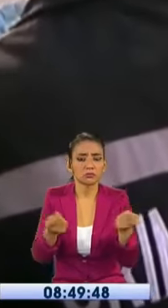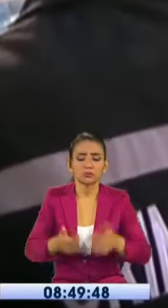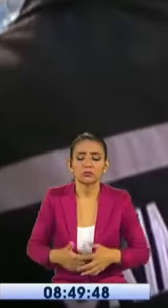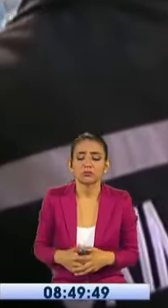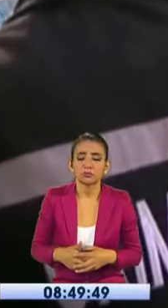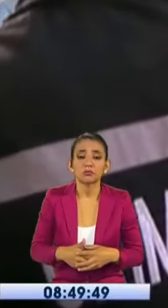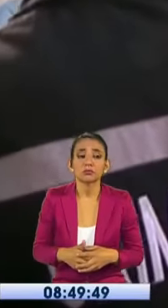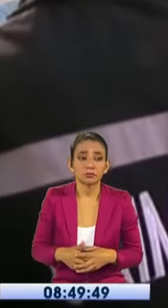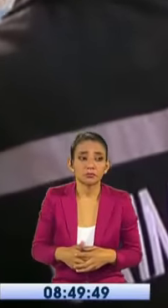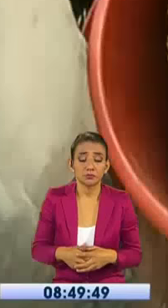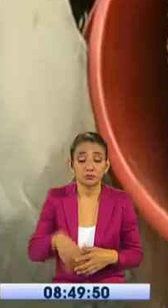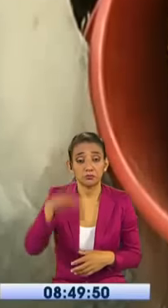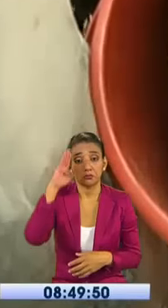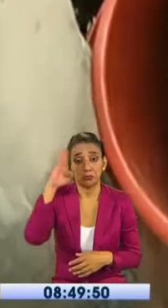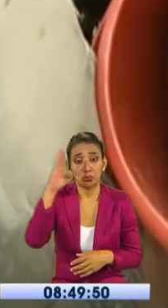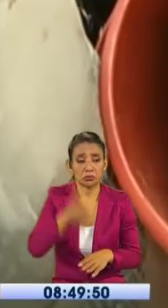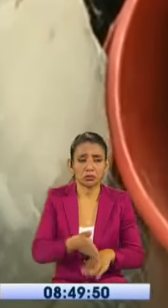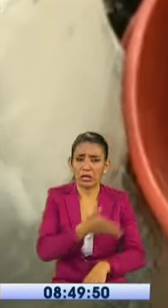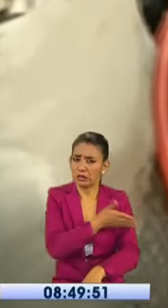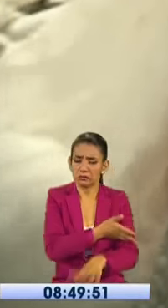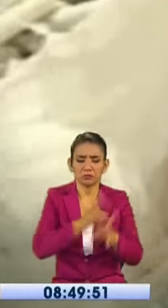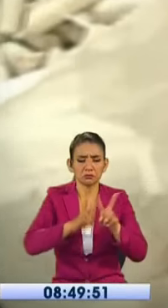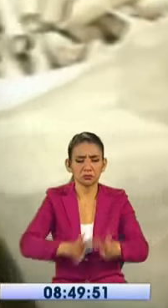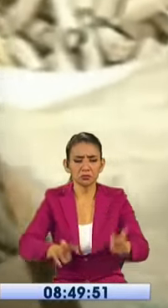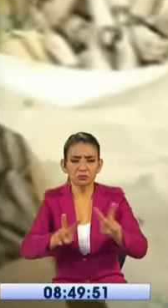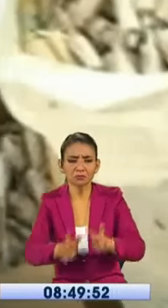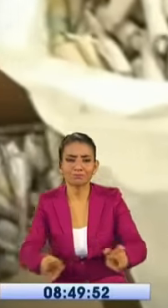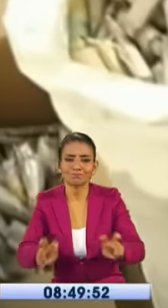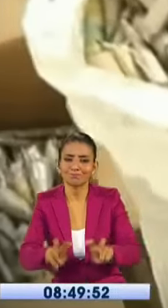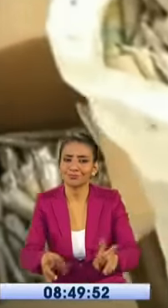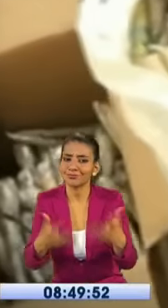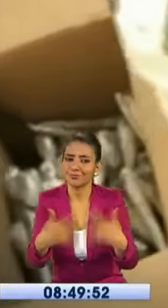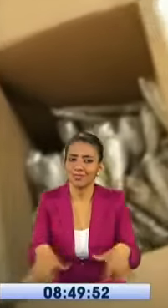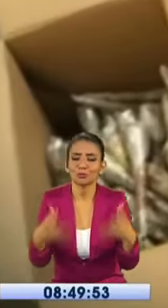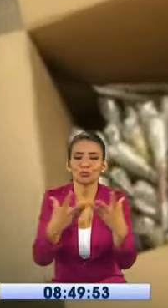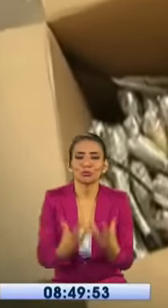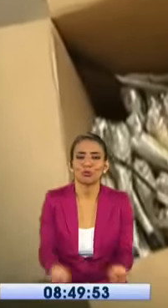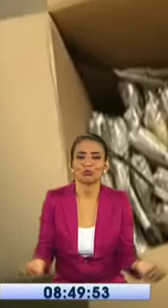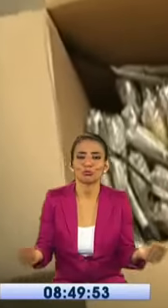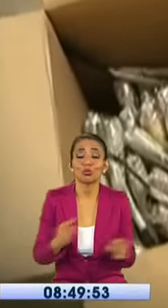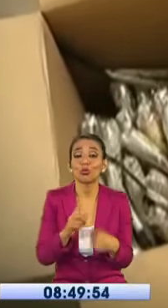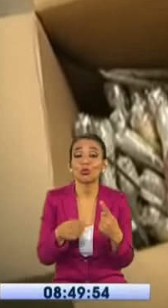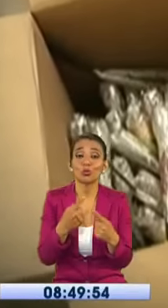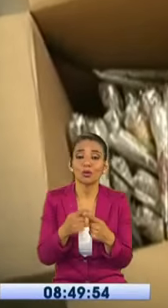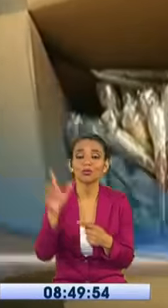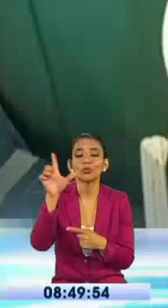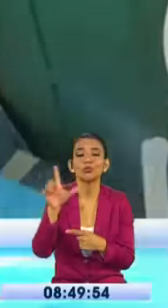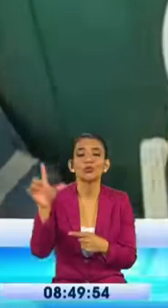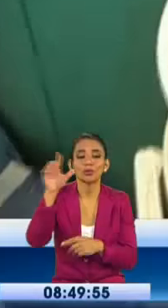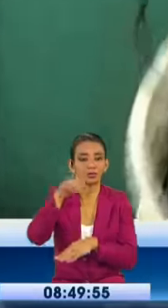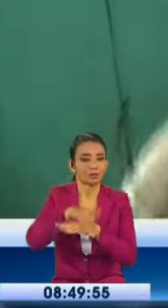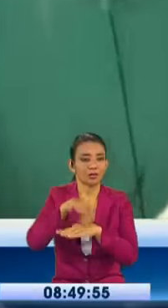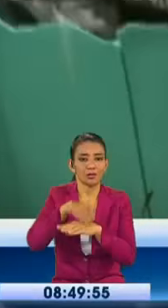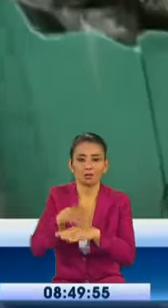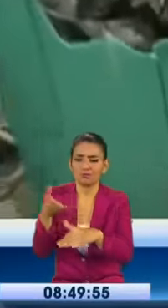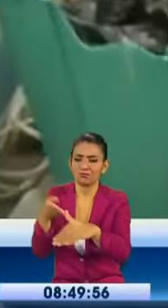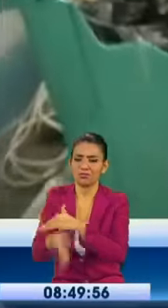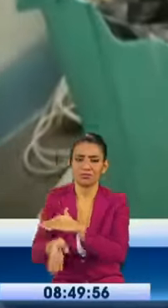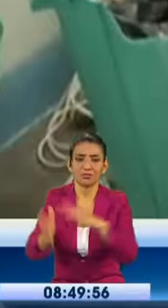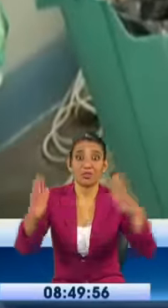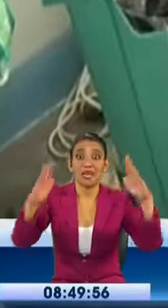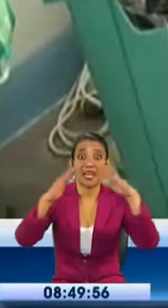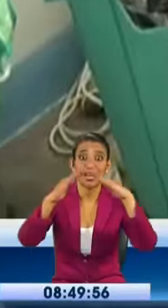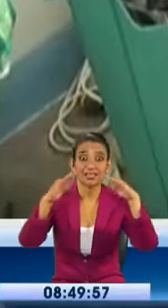El trabajo de inteligencia que venía realizando la policía dio sus frutos la tarde de este lunes, cuando al ingresar a este